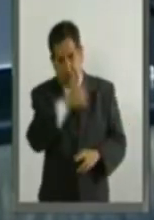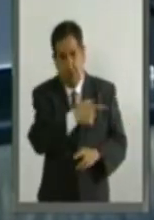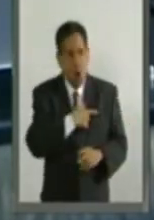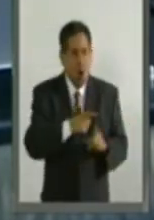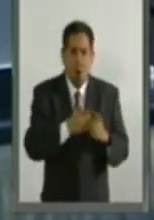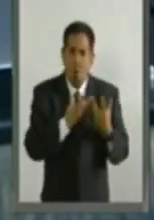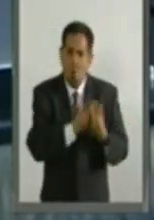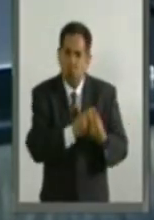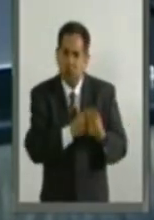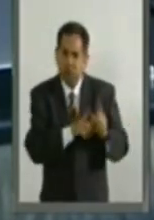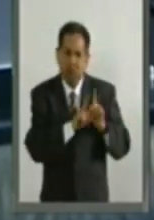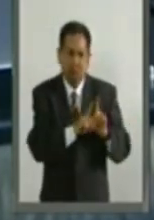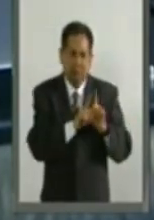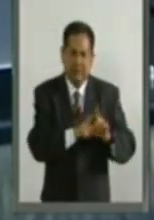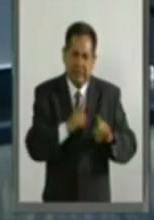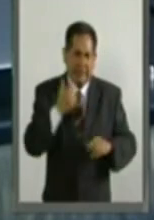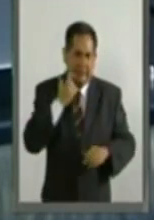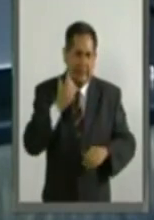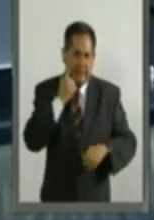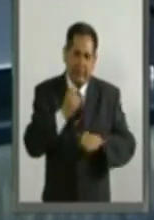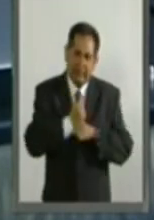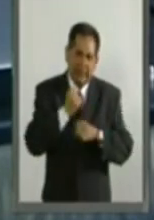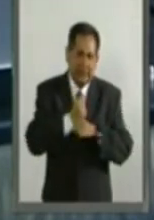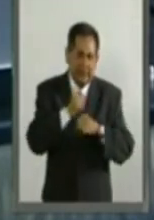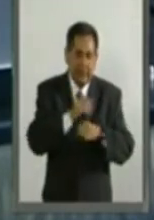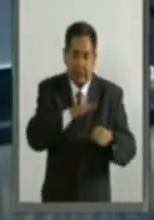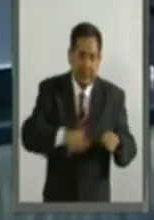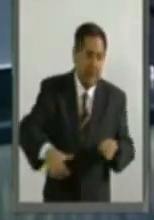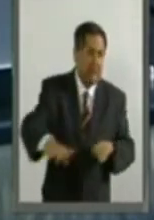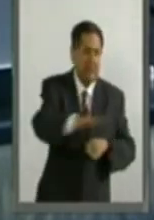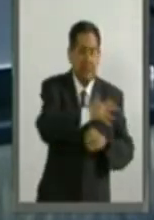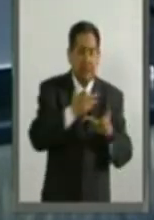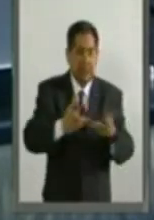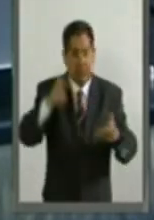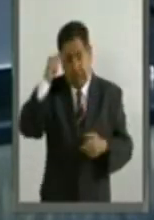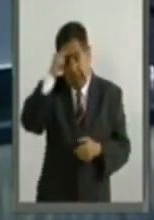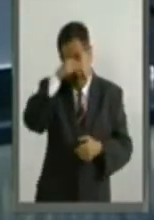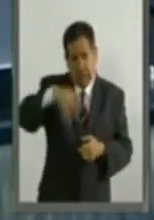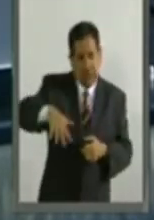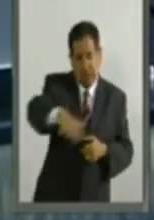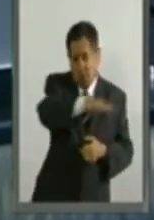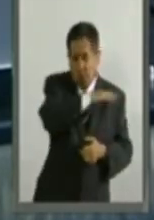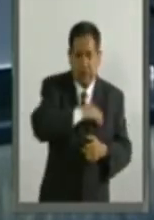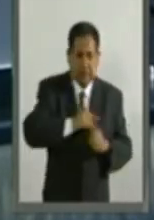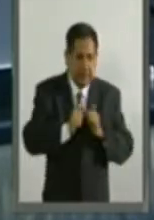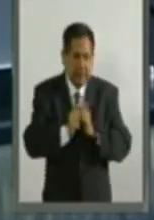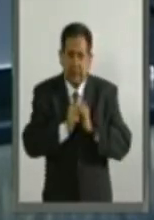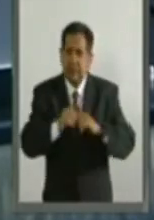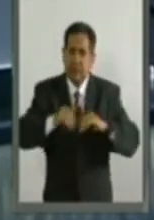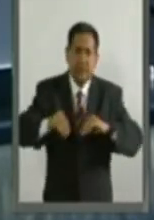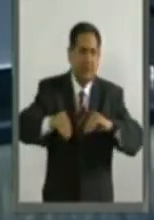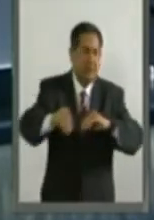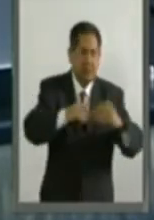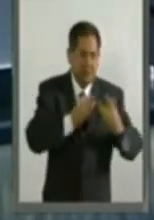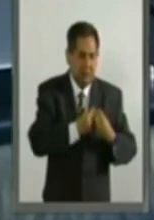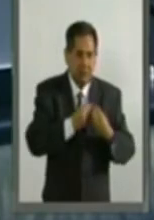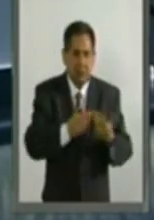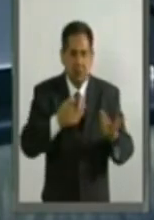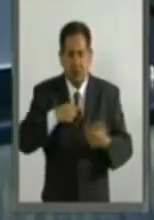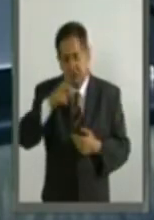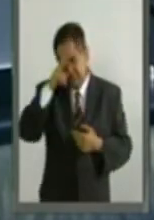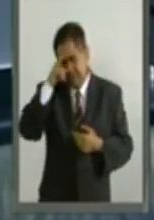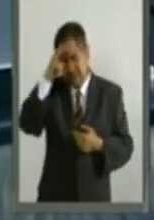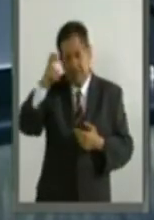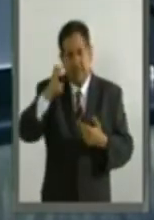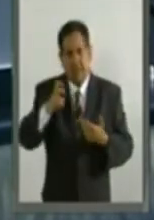caminado todo el territorio nayarita en muchas ocasiones. Y francamente soñé con un